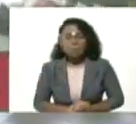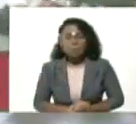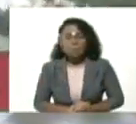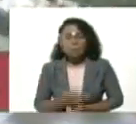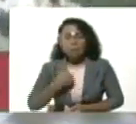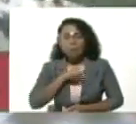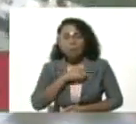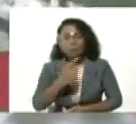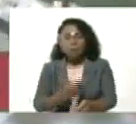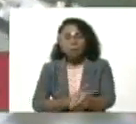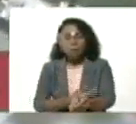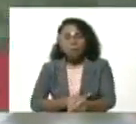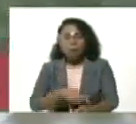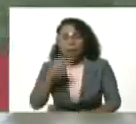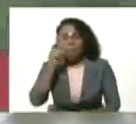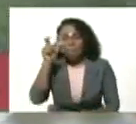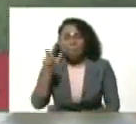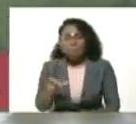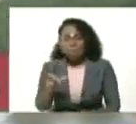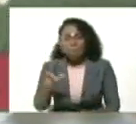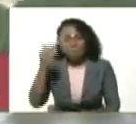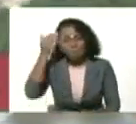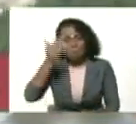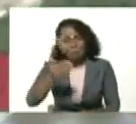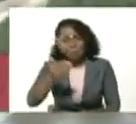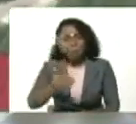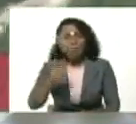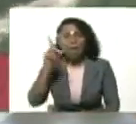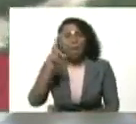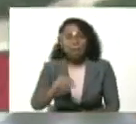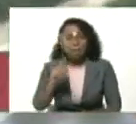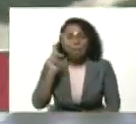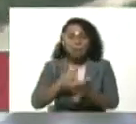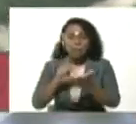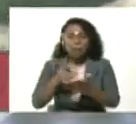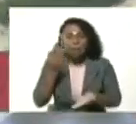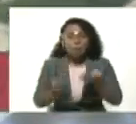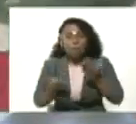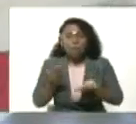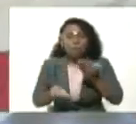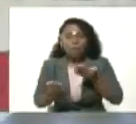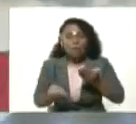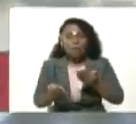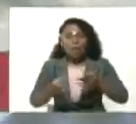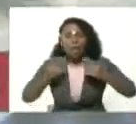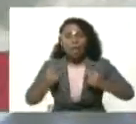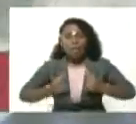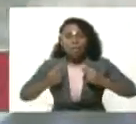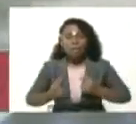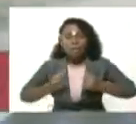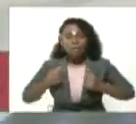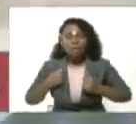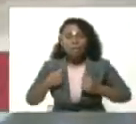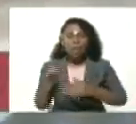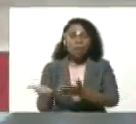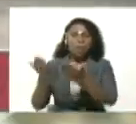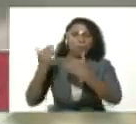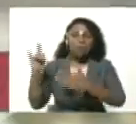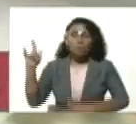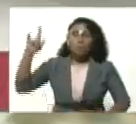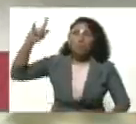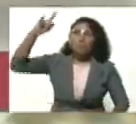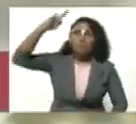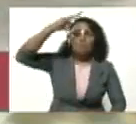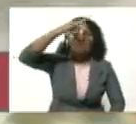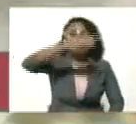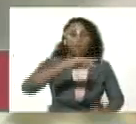el general José Santiago Moreno Martínez, que también presente un balance de la activación del apoyo aéreo, de todo